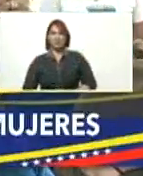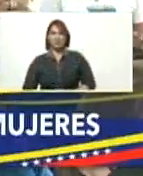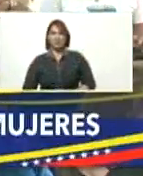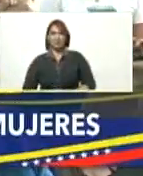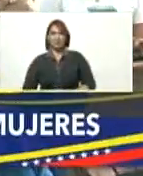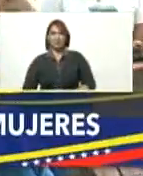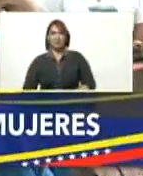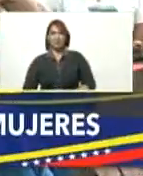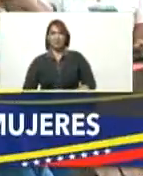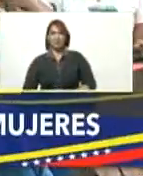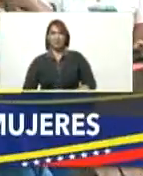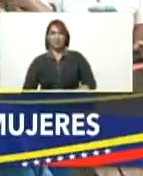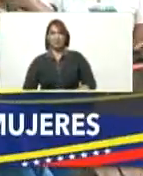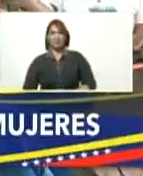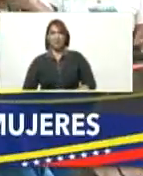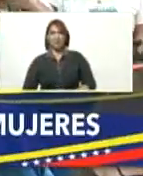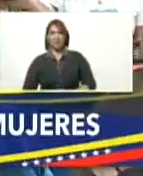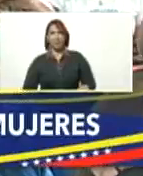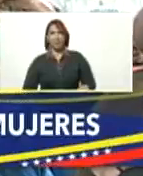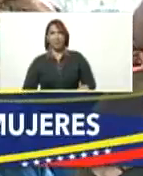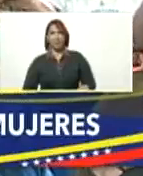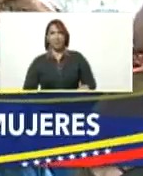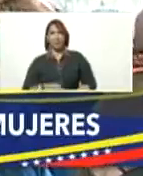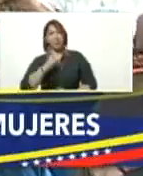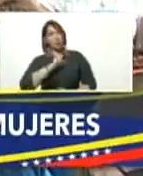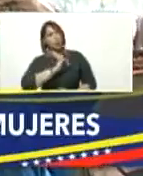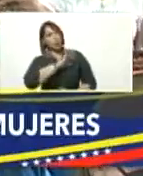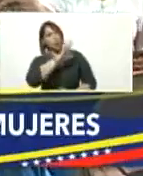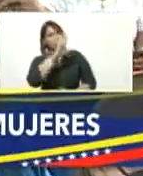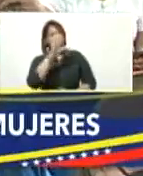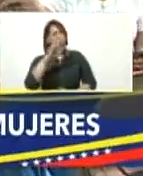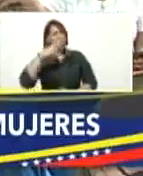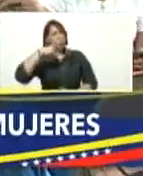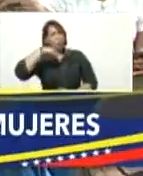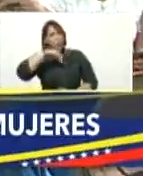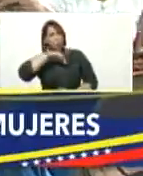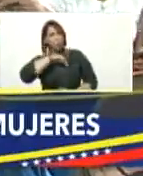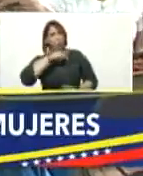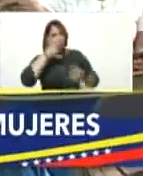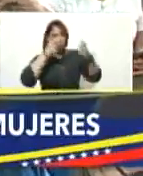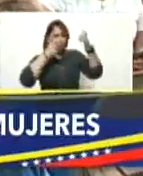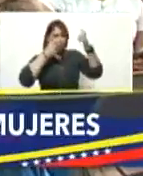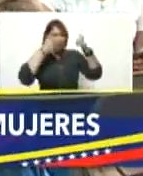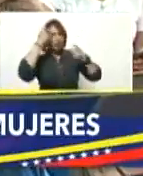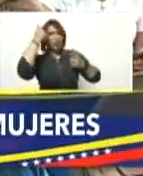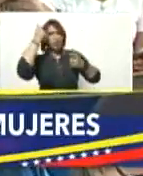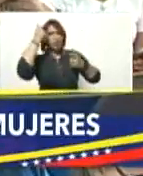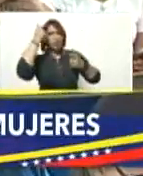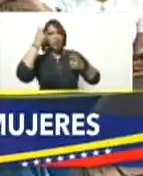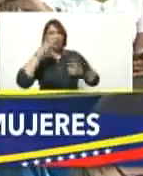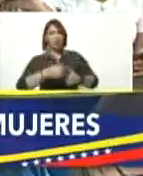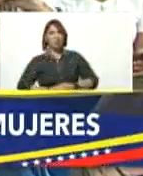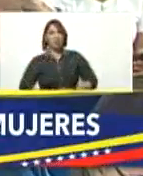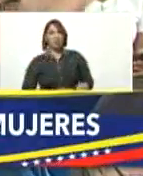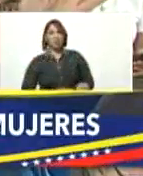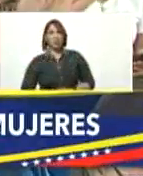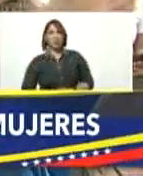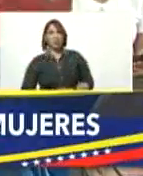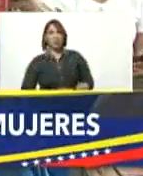Que desde el cielo nuestro comandante Hugo Chávez